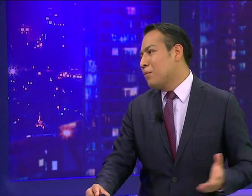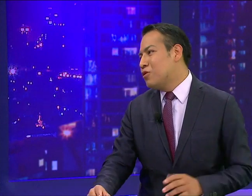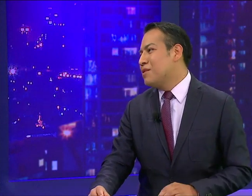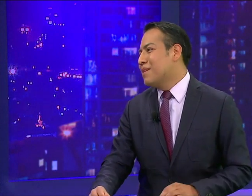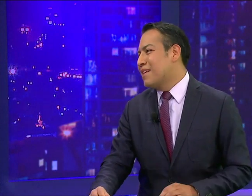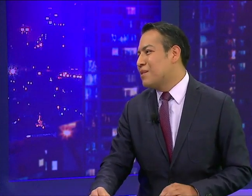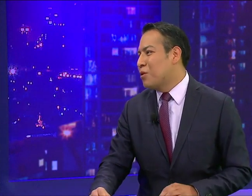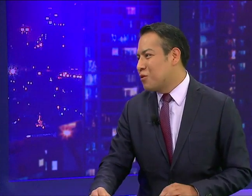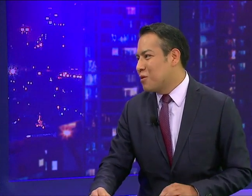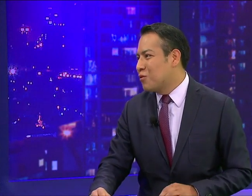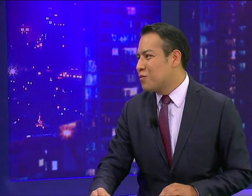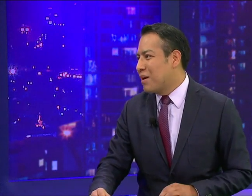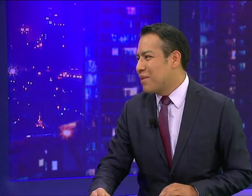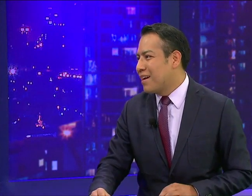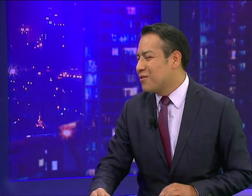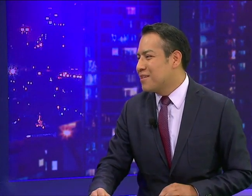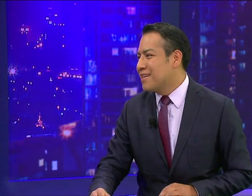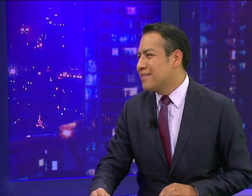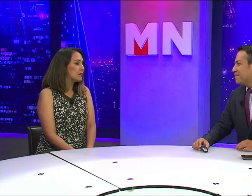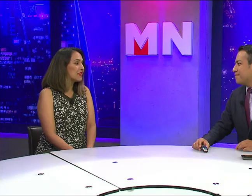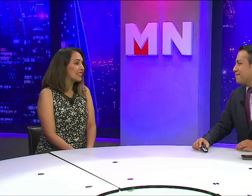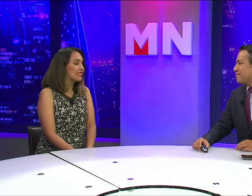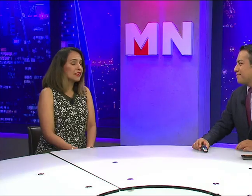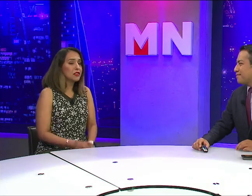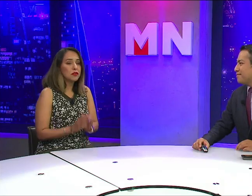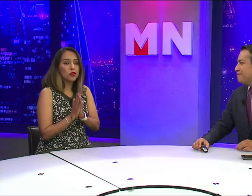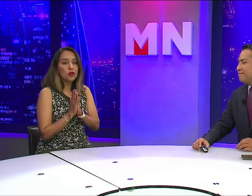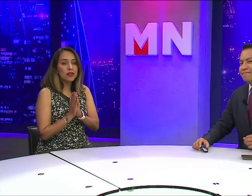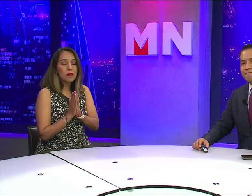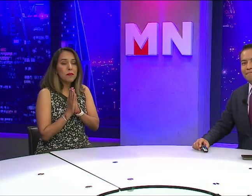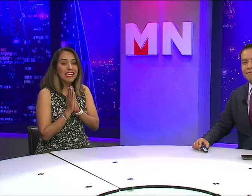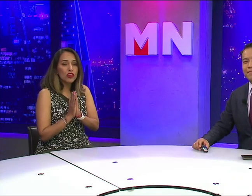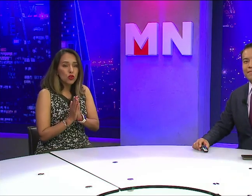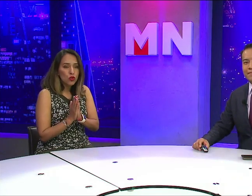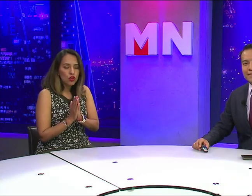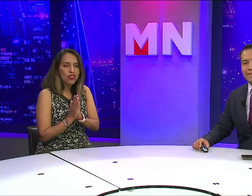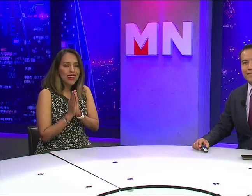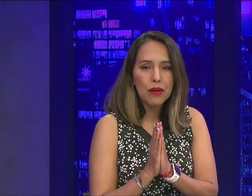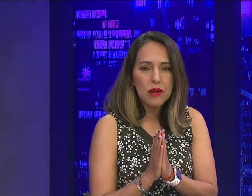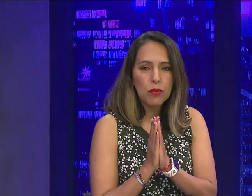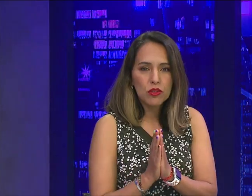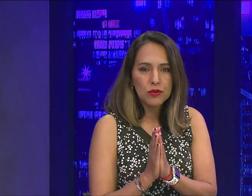Erika Muchísimas gracias por estos minutos para mega noticias Muchísimas gracias a ti no lo olviden 21 de abril próximo